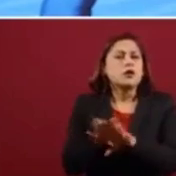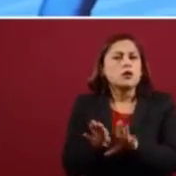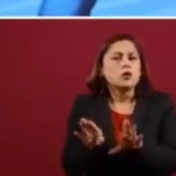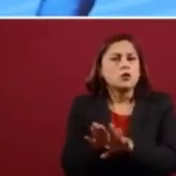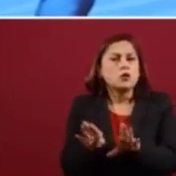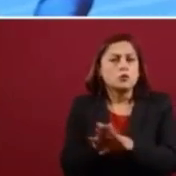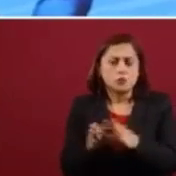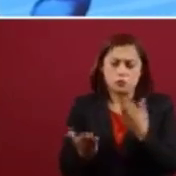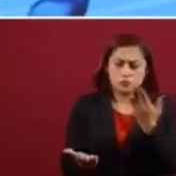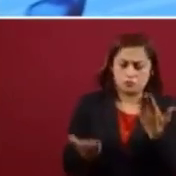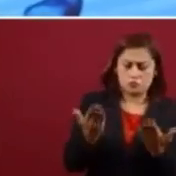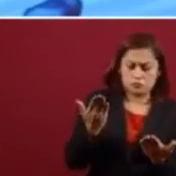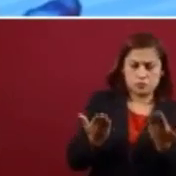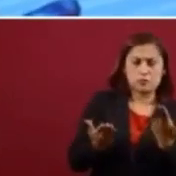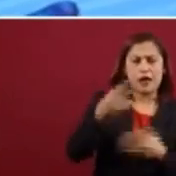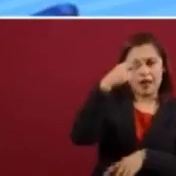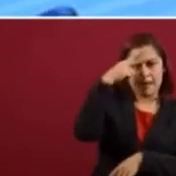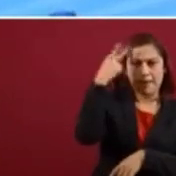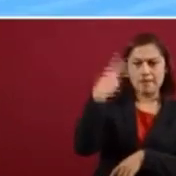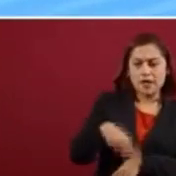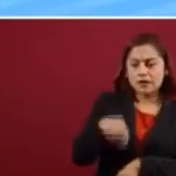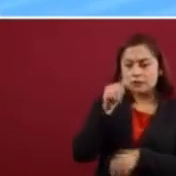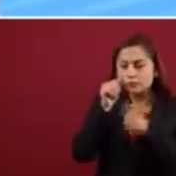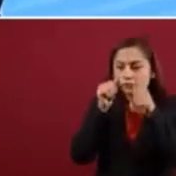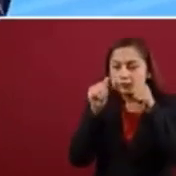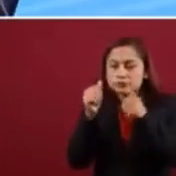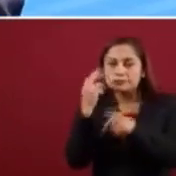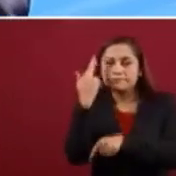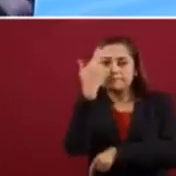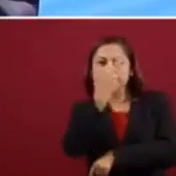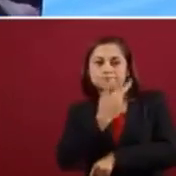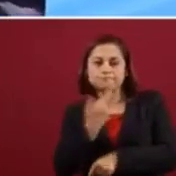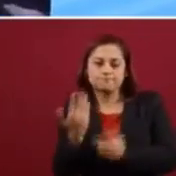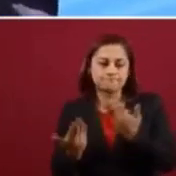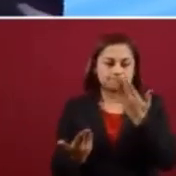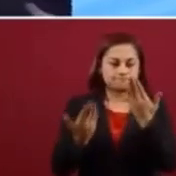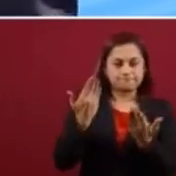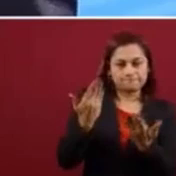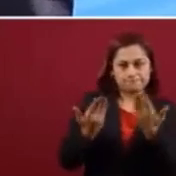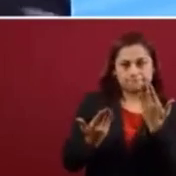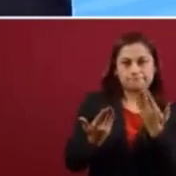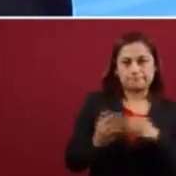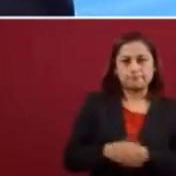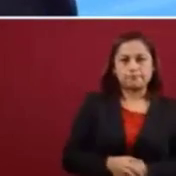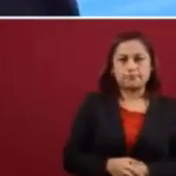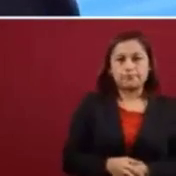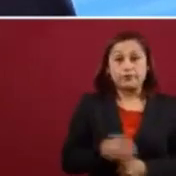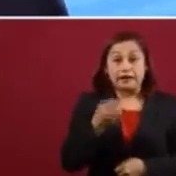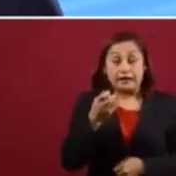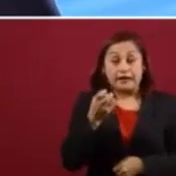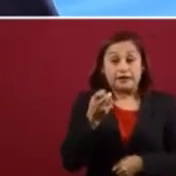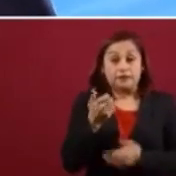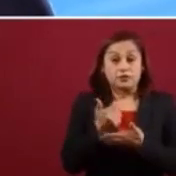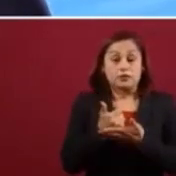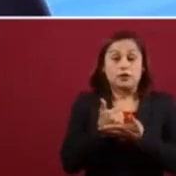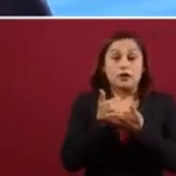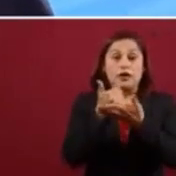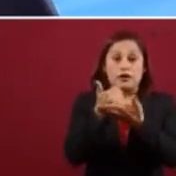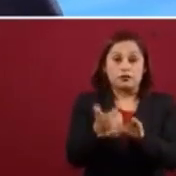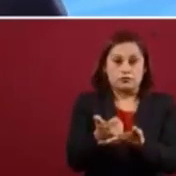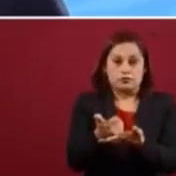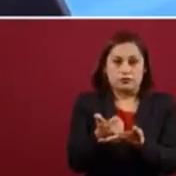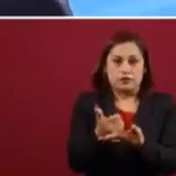buenas referencias contextualizar a veces nada más este